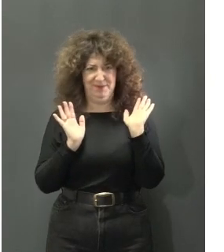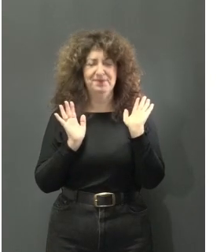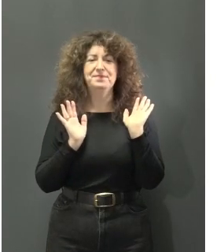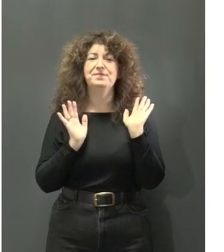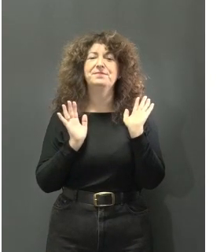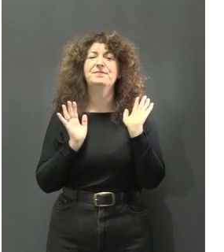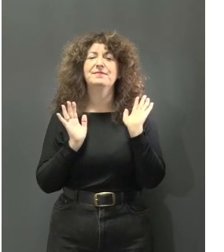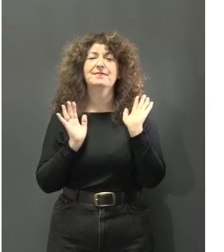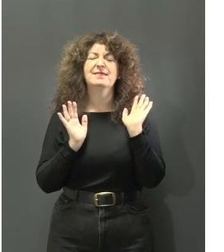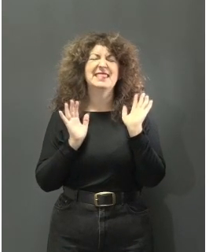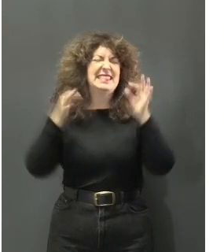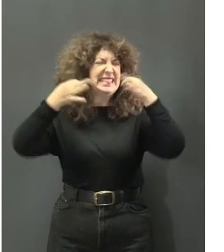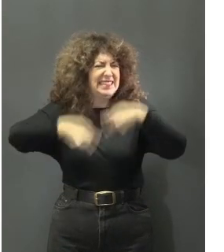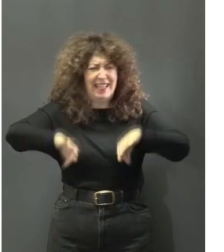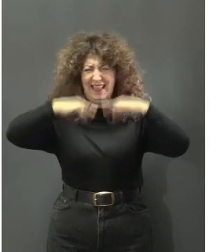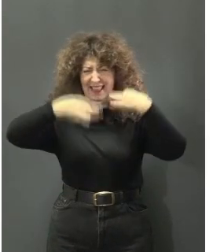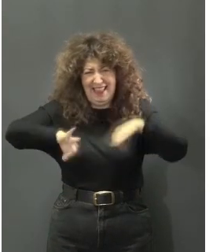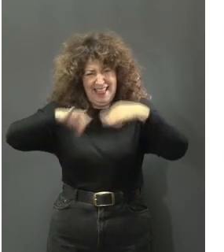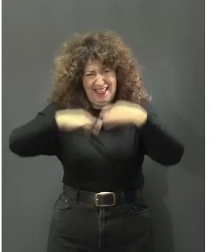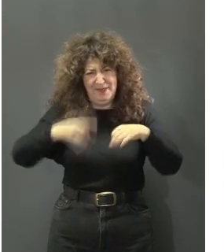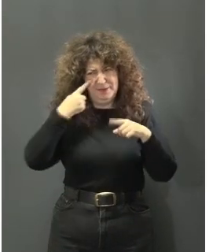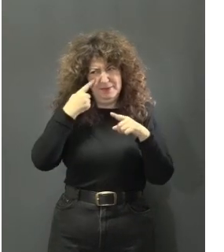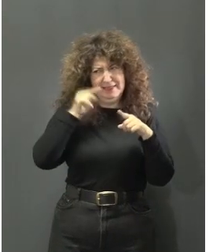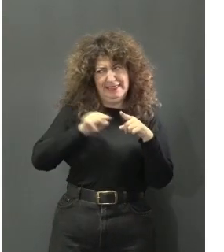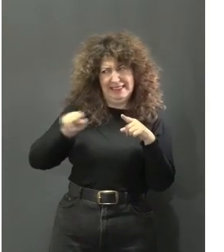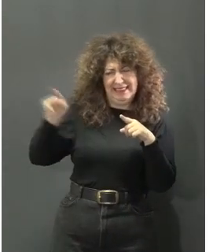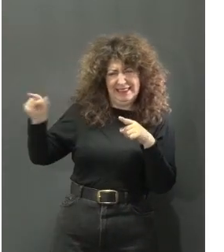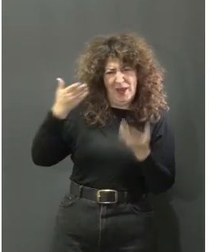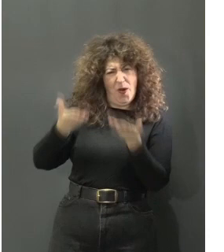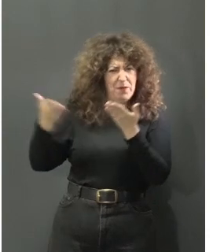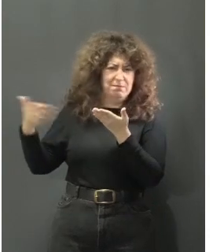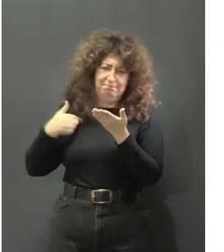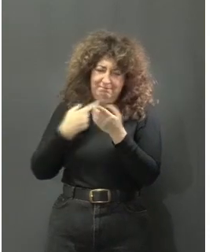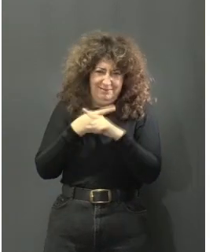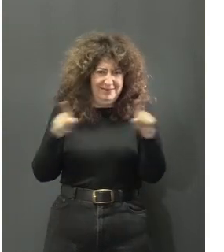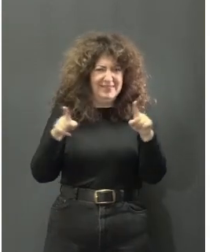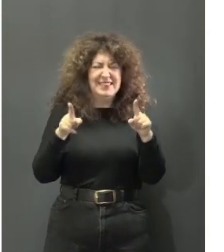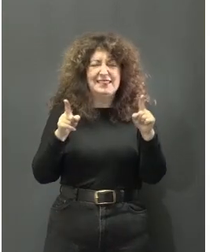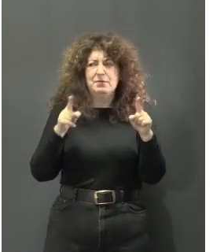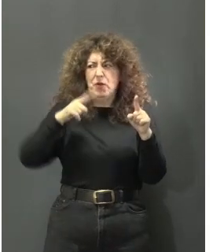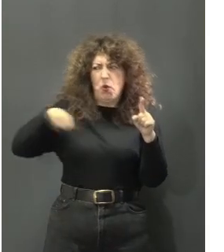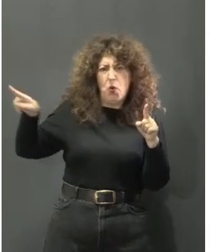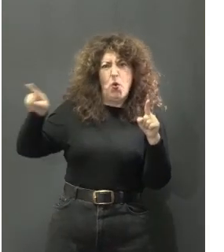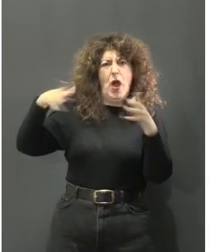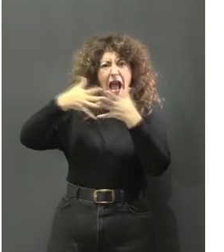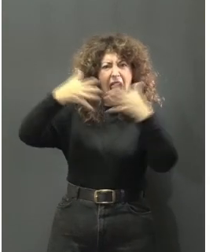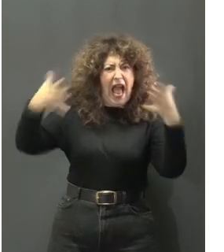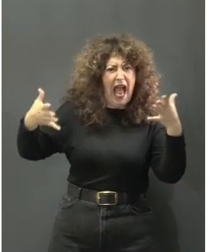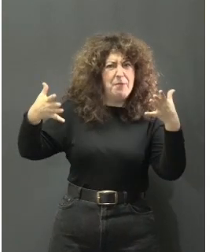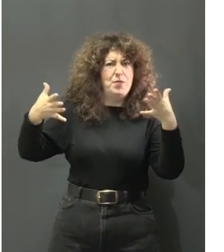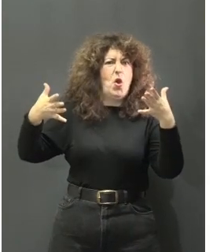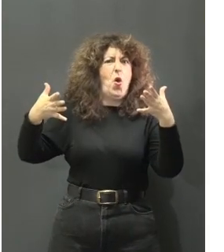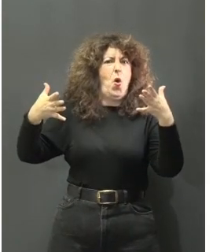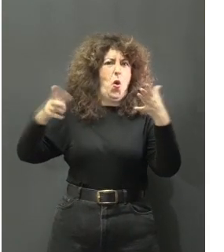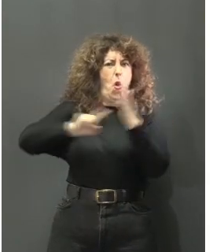más sencillo que el vuestro, que es tan amplio, tan complejo y que lo abarca